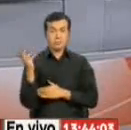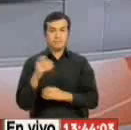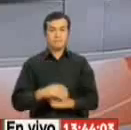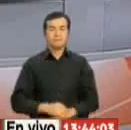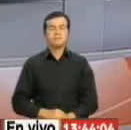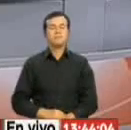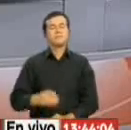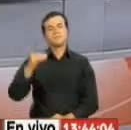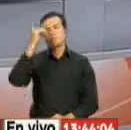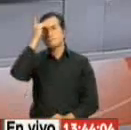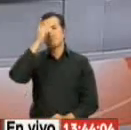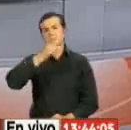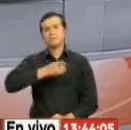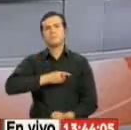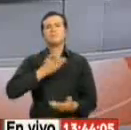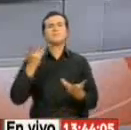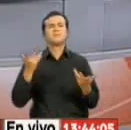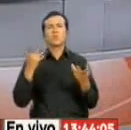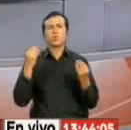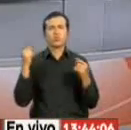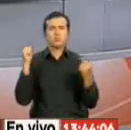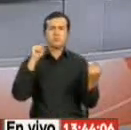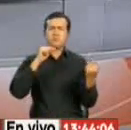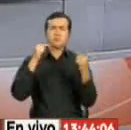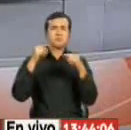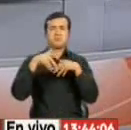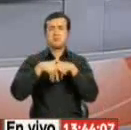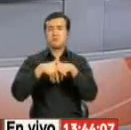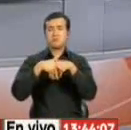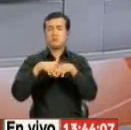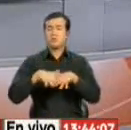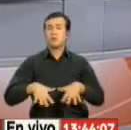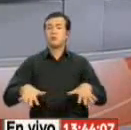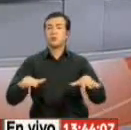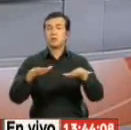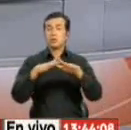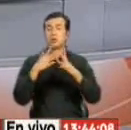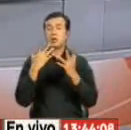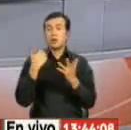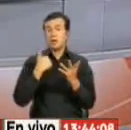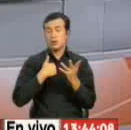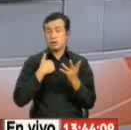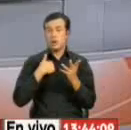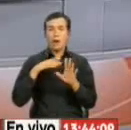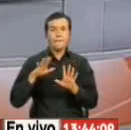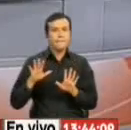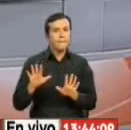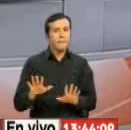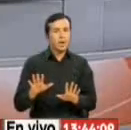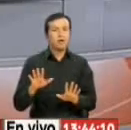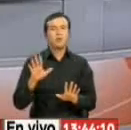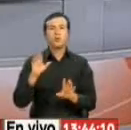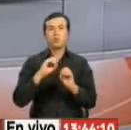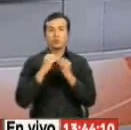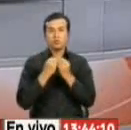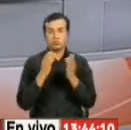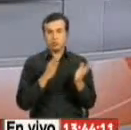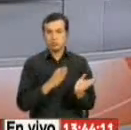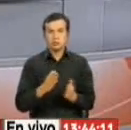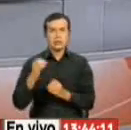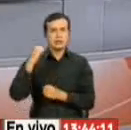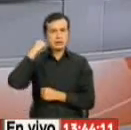la decisión se dio en medio de las violentas protestas registradas en el país el paro anunciado por las organizaciones